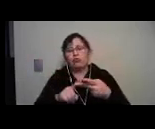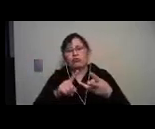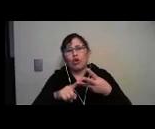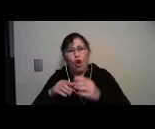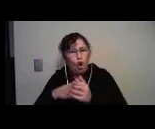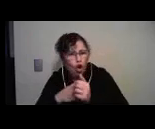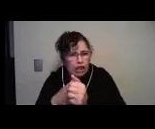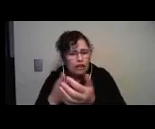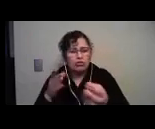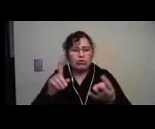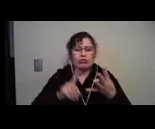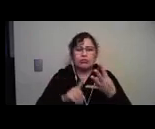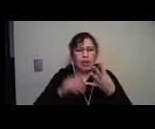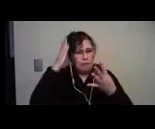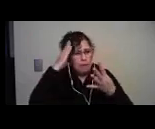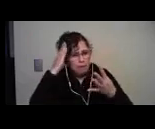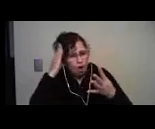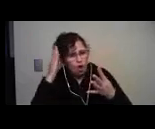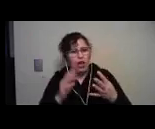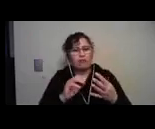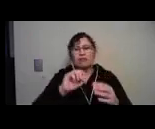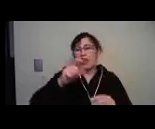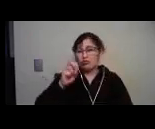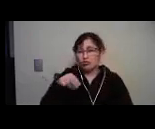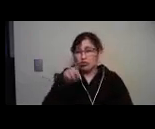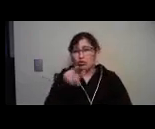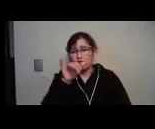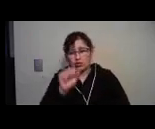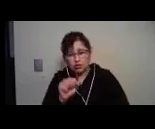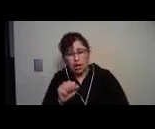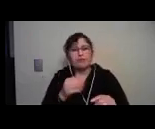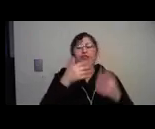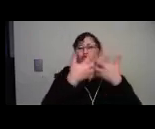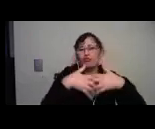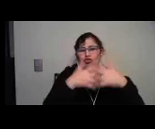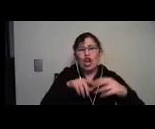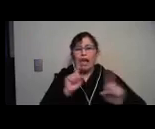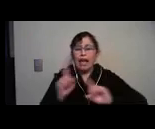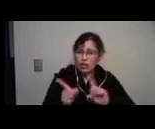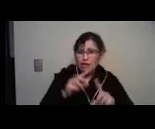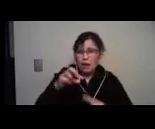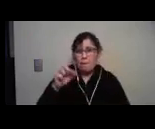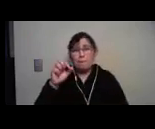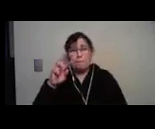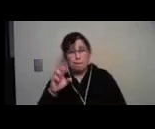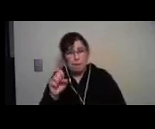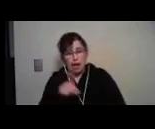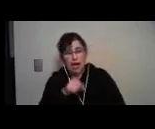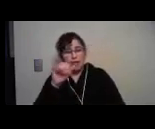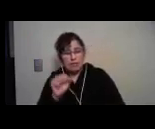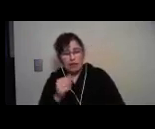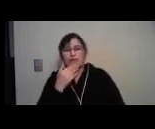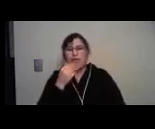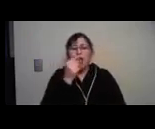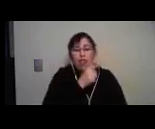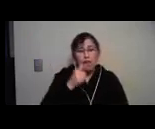orientación, memoria, la gnosia, funciones ejecutivas, praxia, lenguaje, ya que son parte de las funciones cognitivas también. Algunos